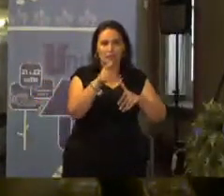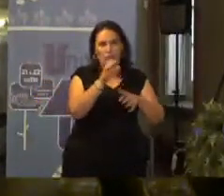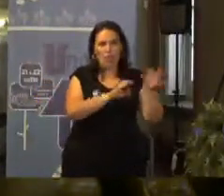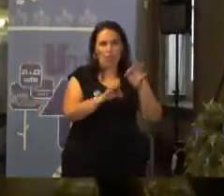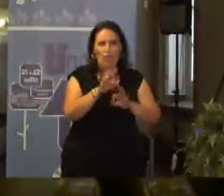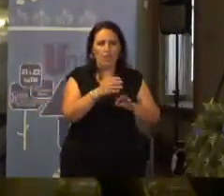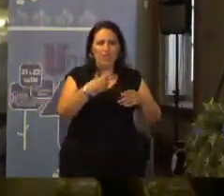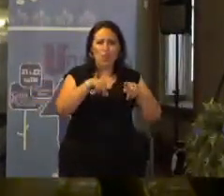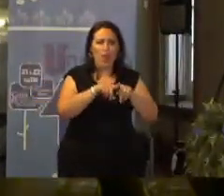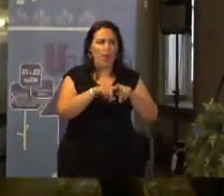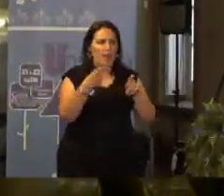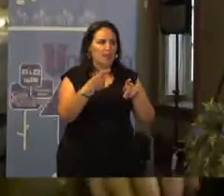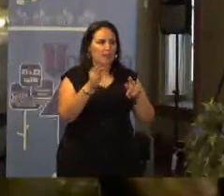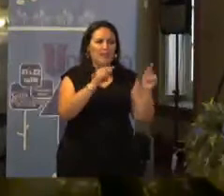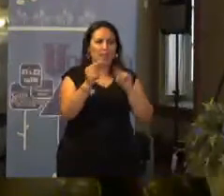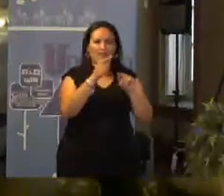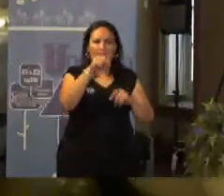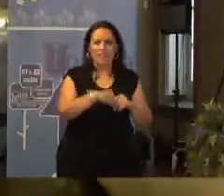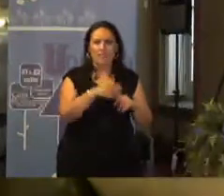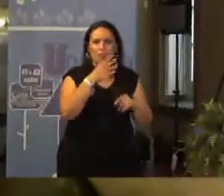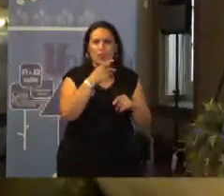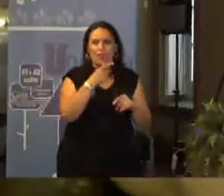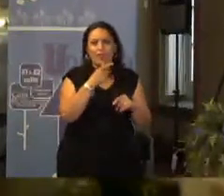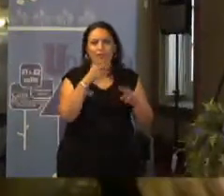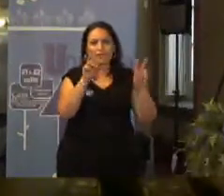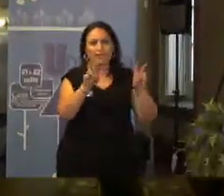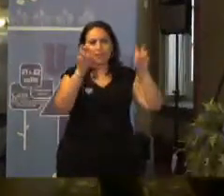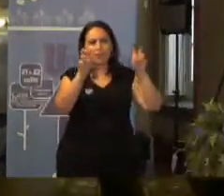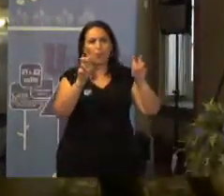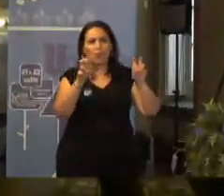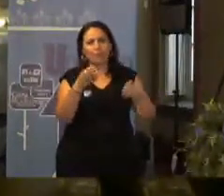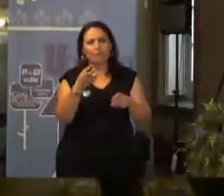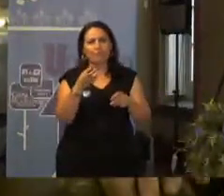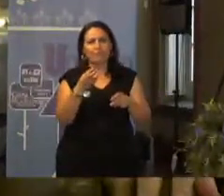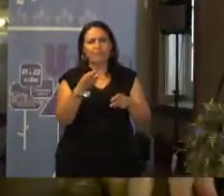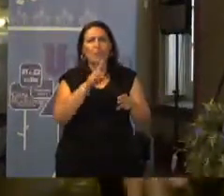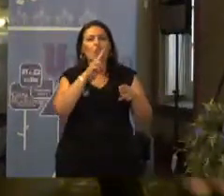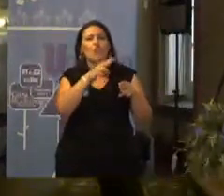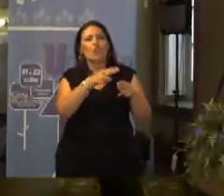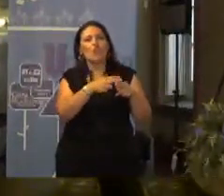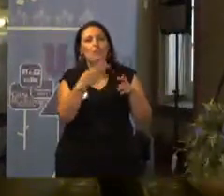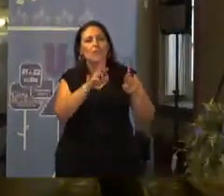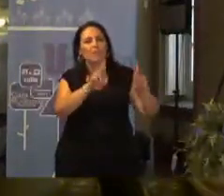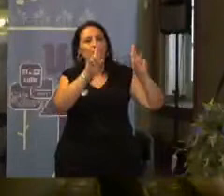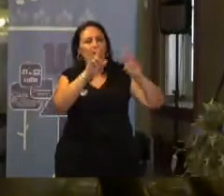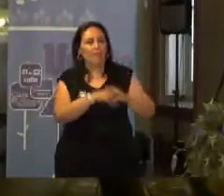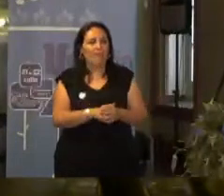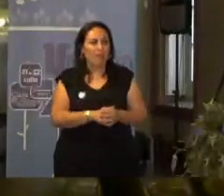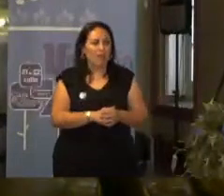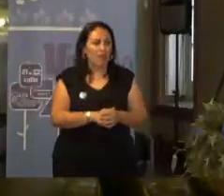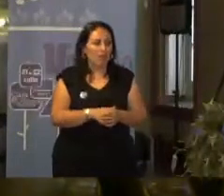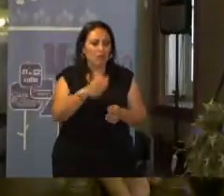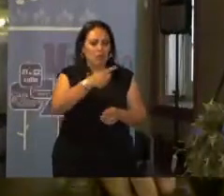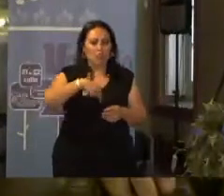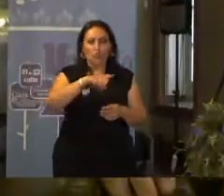parecido desta mesa, porque se chamaba No Nome da Esperanza. No Nome da Esperanza. De feito, montamos un acto no